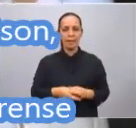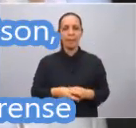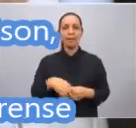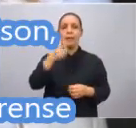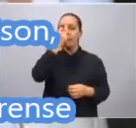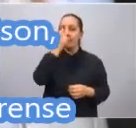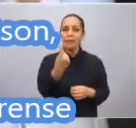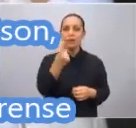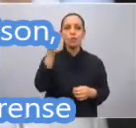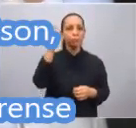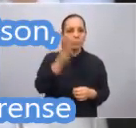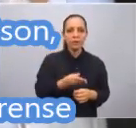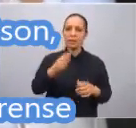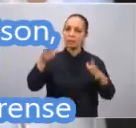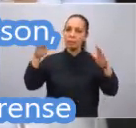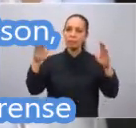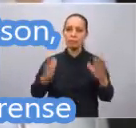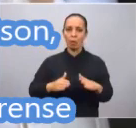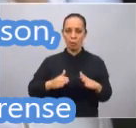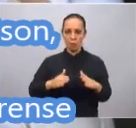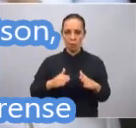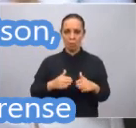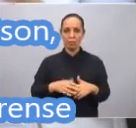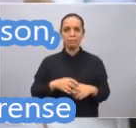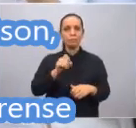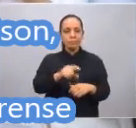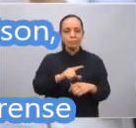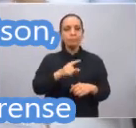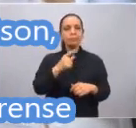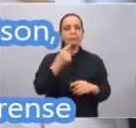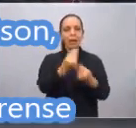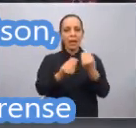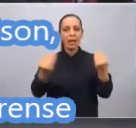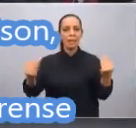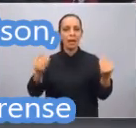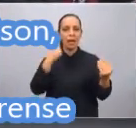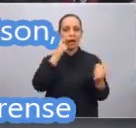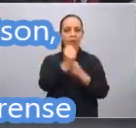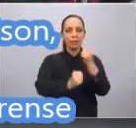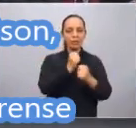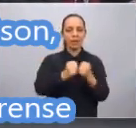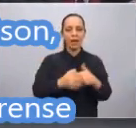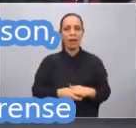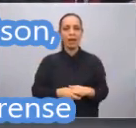21 puntos de caída del empleo industrial.